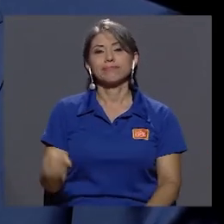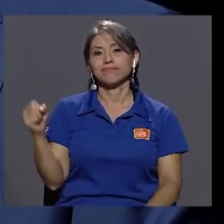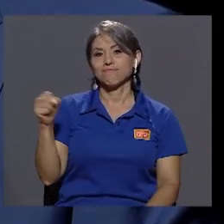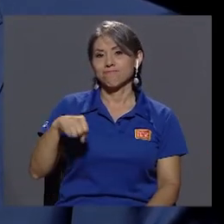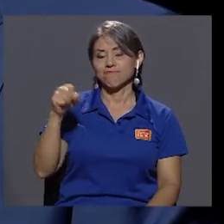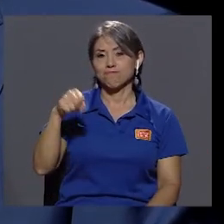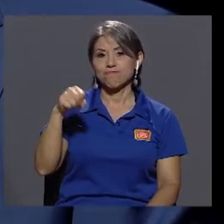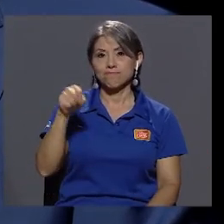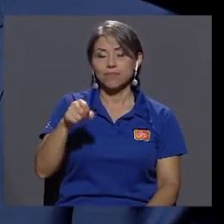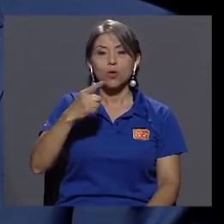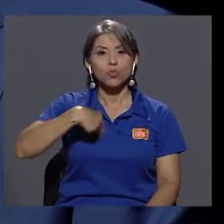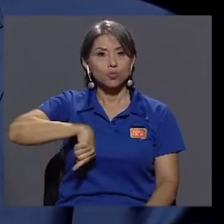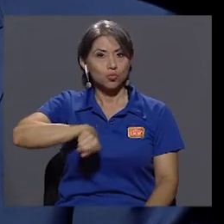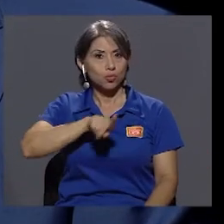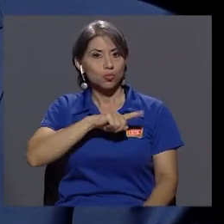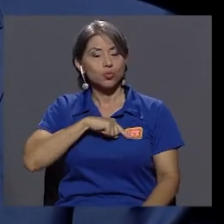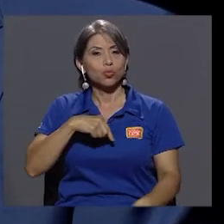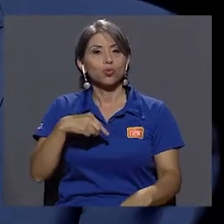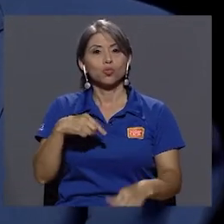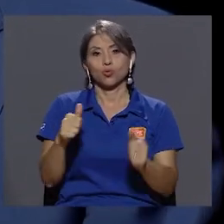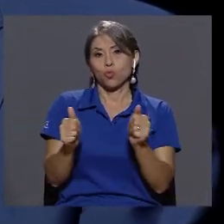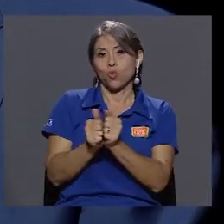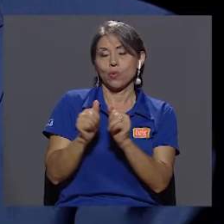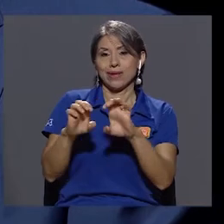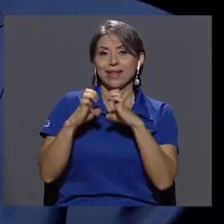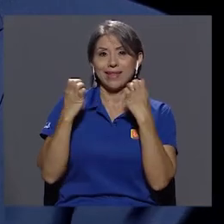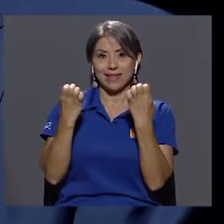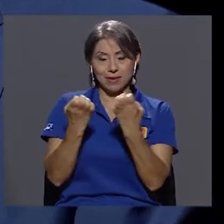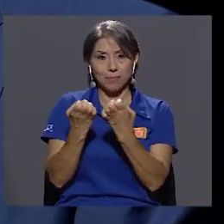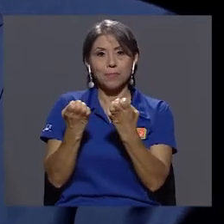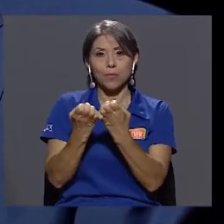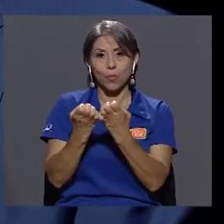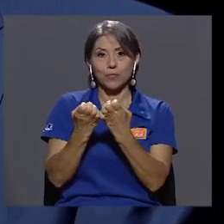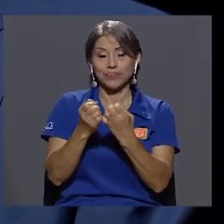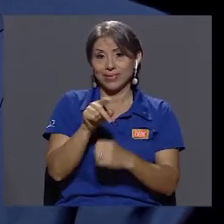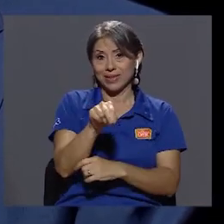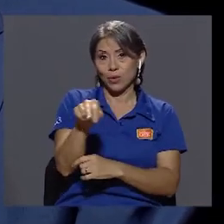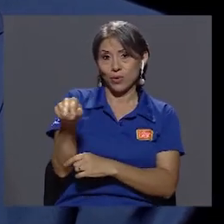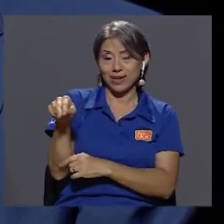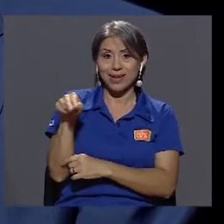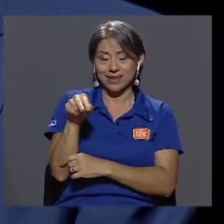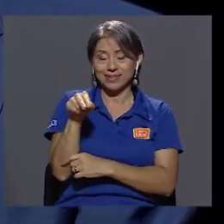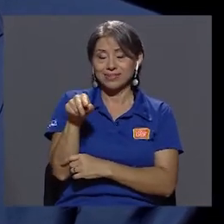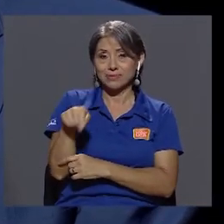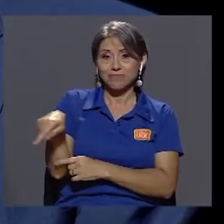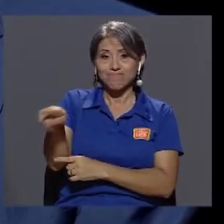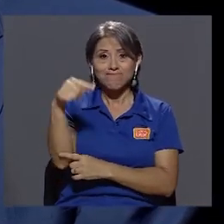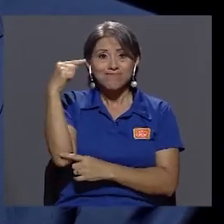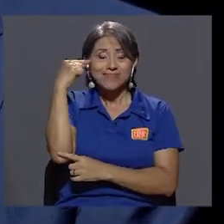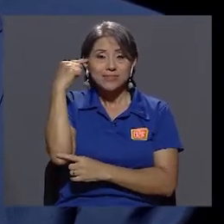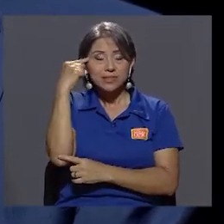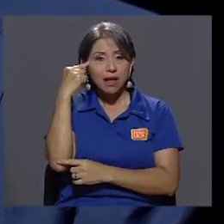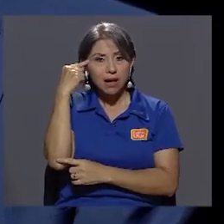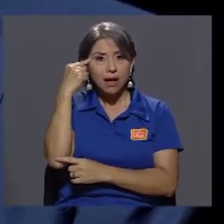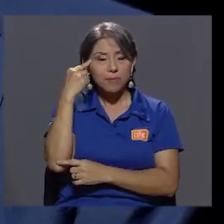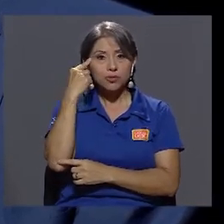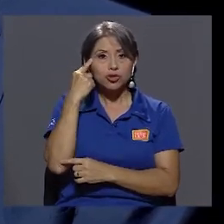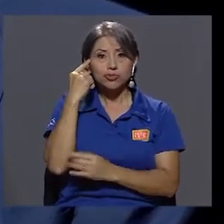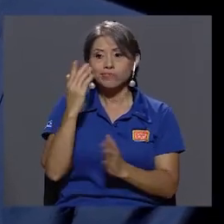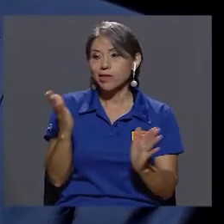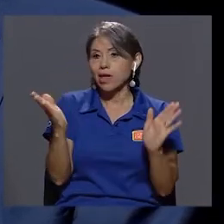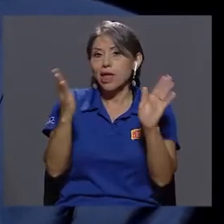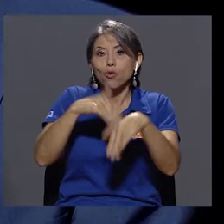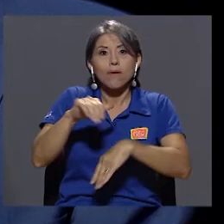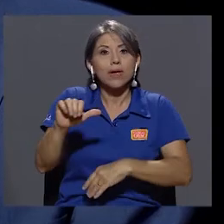éste nosotros los tocó junto con un equipo de colegas que pensamos que no había